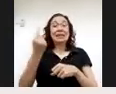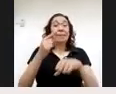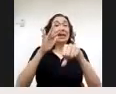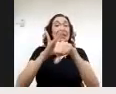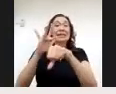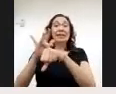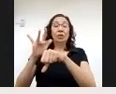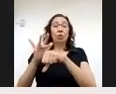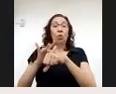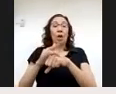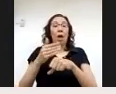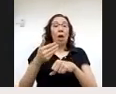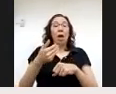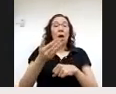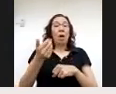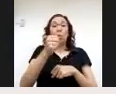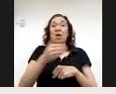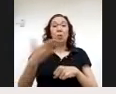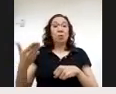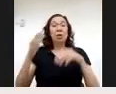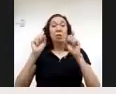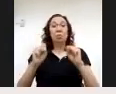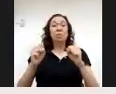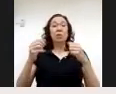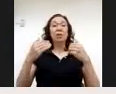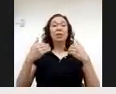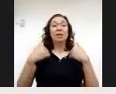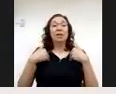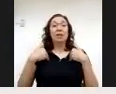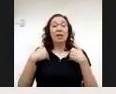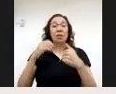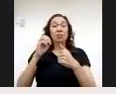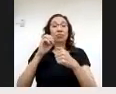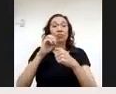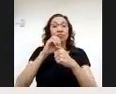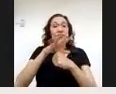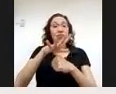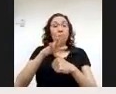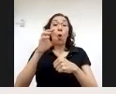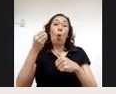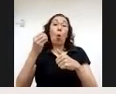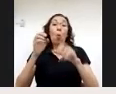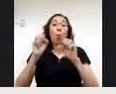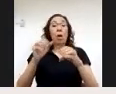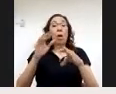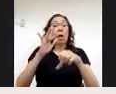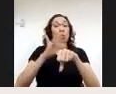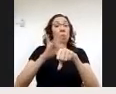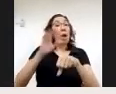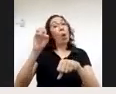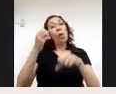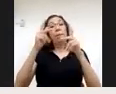toca una superficie que pudiera estar contaminada o que hay contacto con otra persona. Y